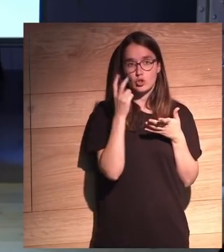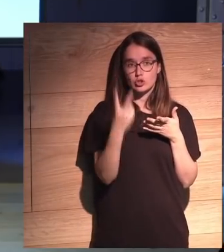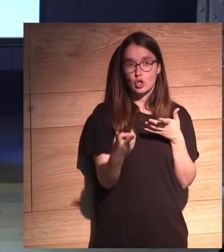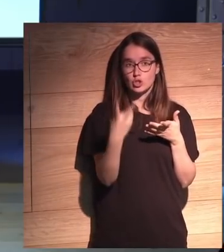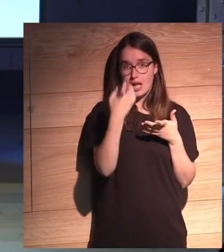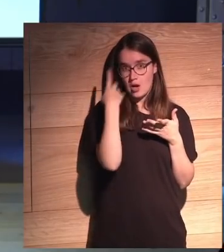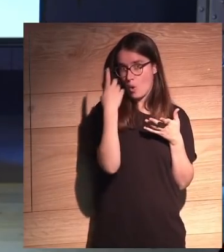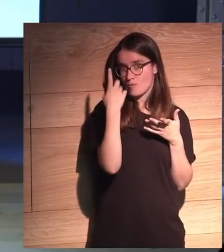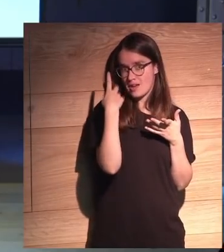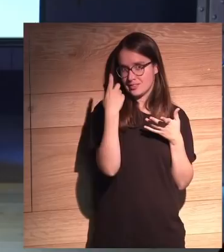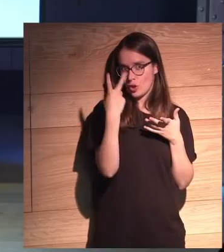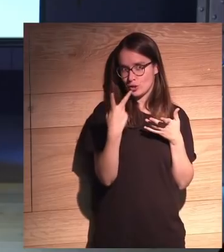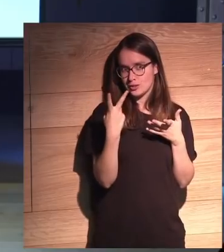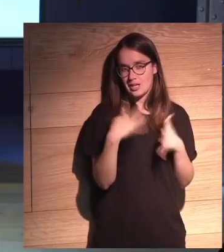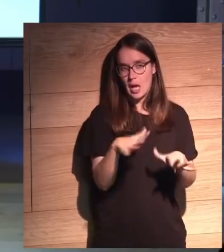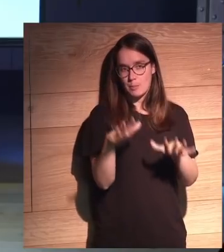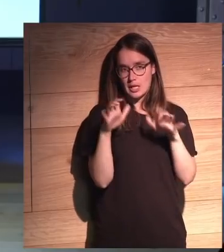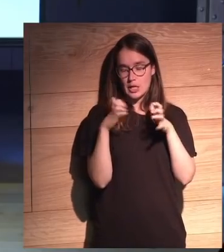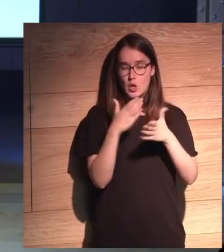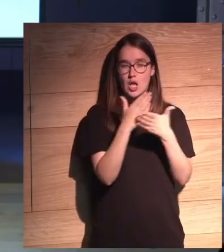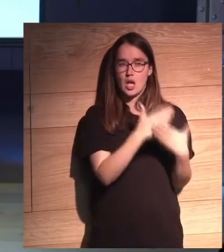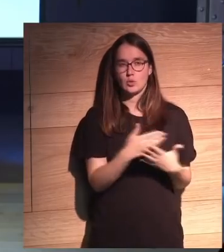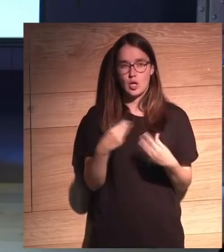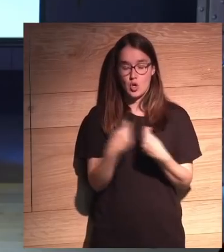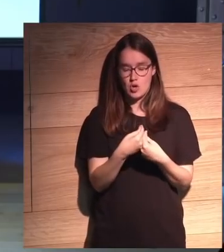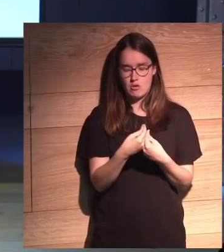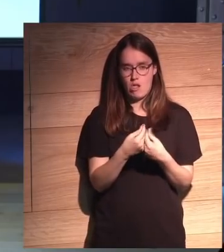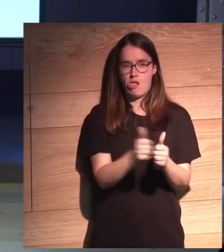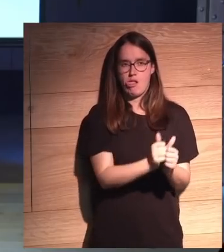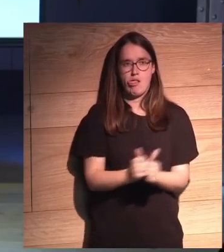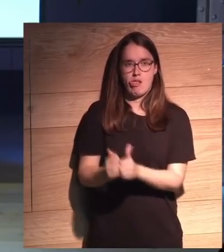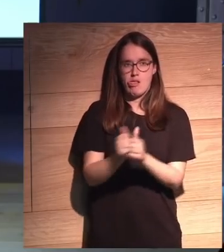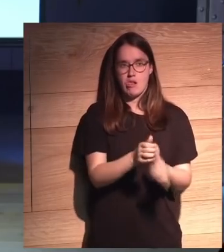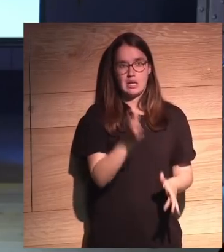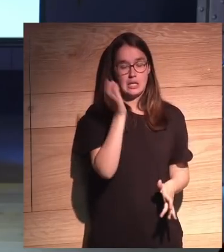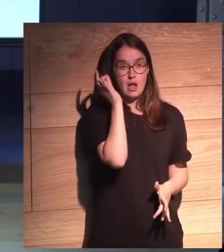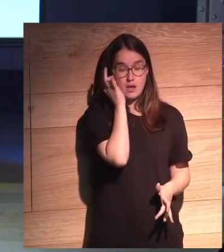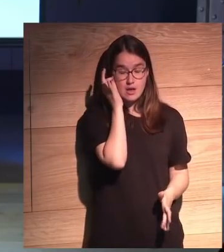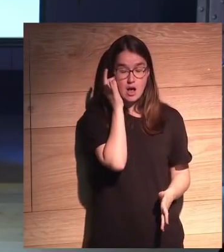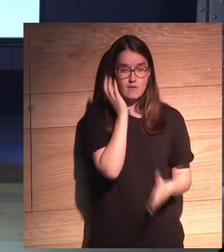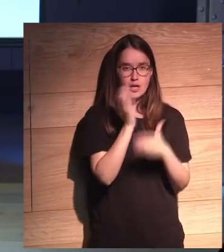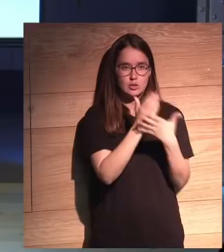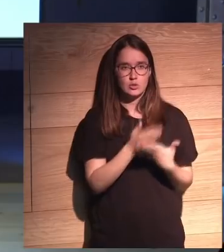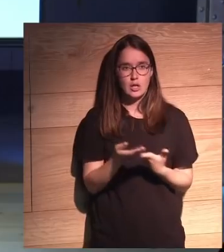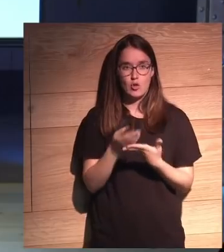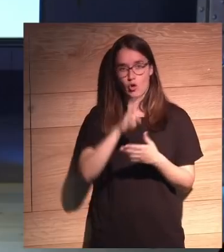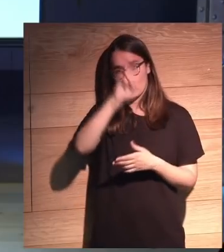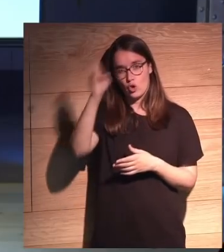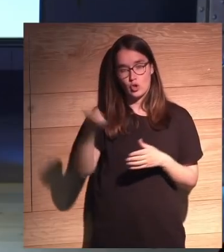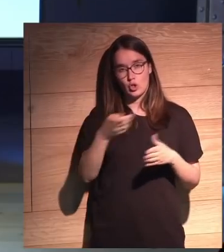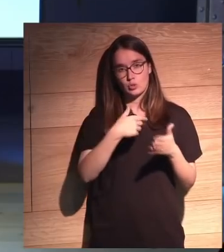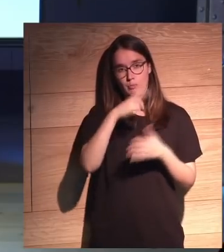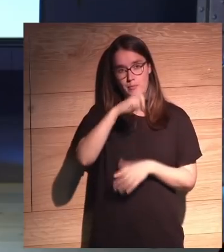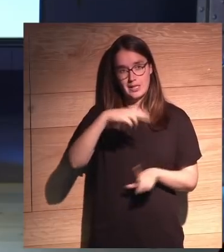dos alumnas que aprendieron, estudiaron con ella. Ella a su vez había estudiado con varios